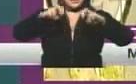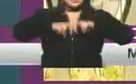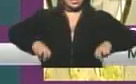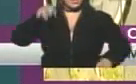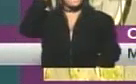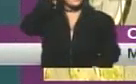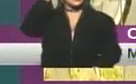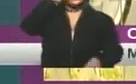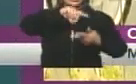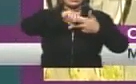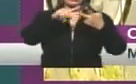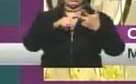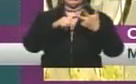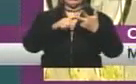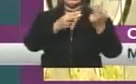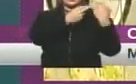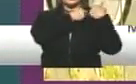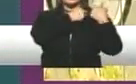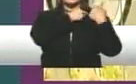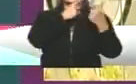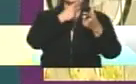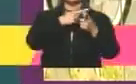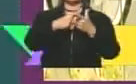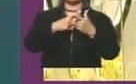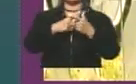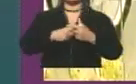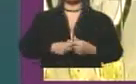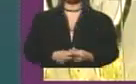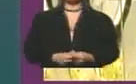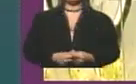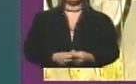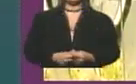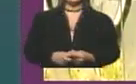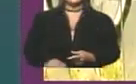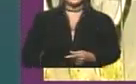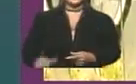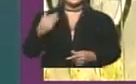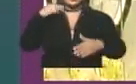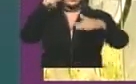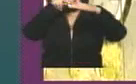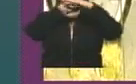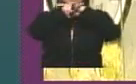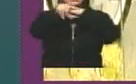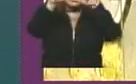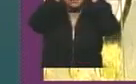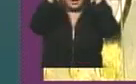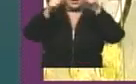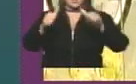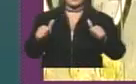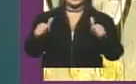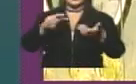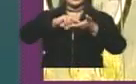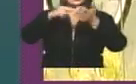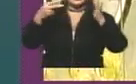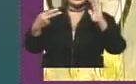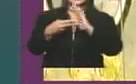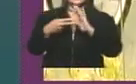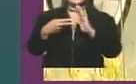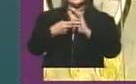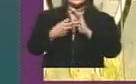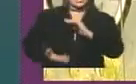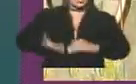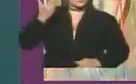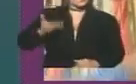y docente. Y sin lugar a dudas, desde mi perspectiva artística, cabe señalar